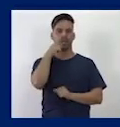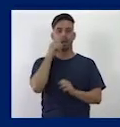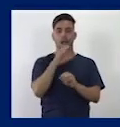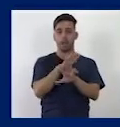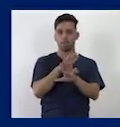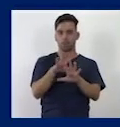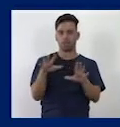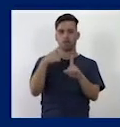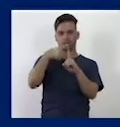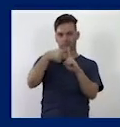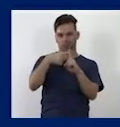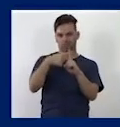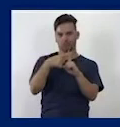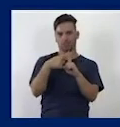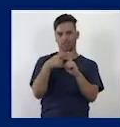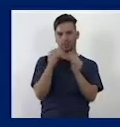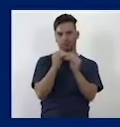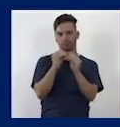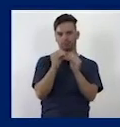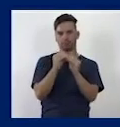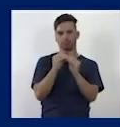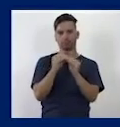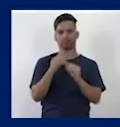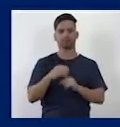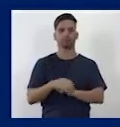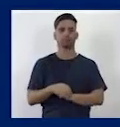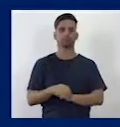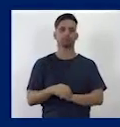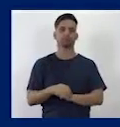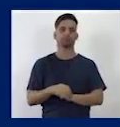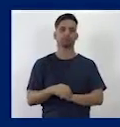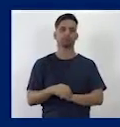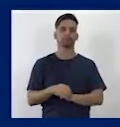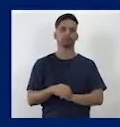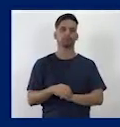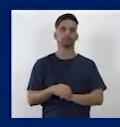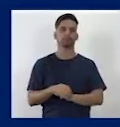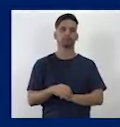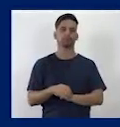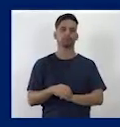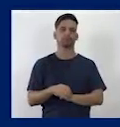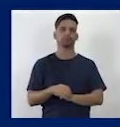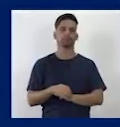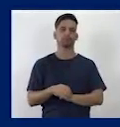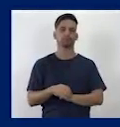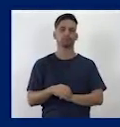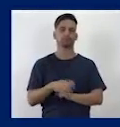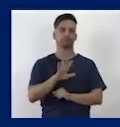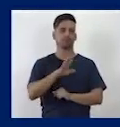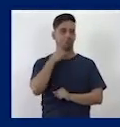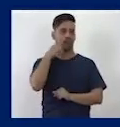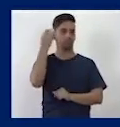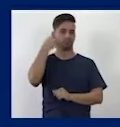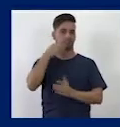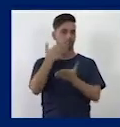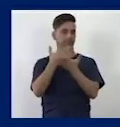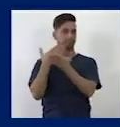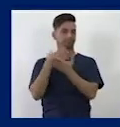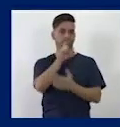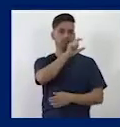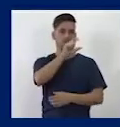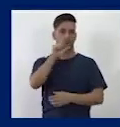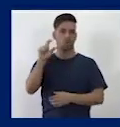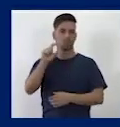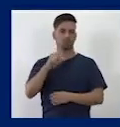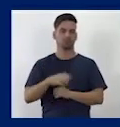la reacción es espontánea concluyendo por lo tanto el sodio reaccionará con la disolución de ácido clorhídrico y ahí puse la ecuación pues son conocidas por